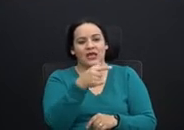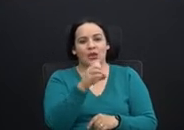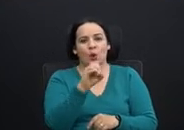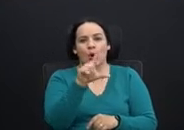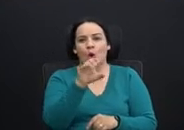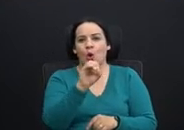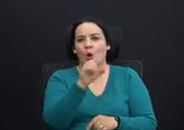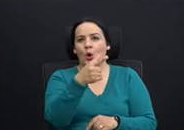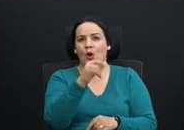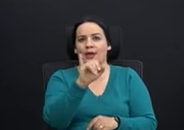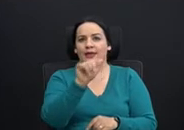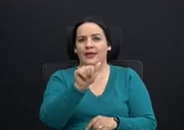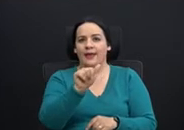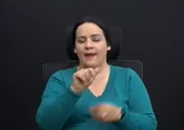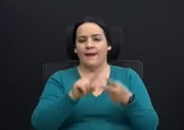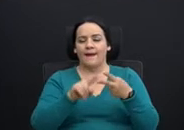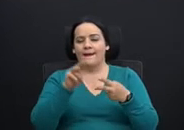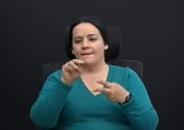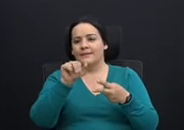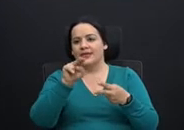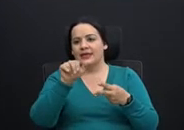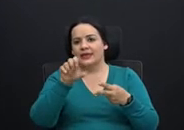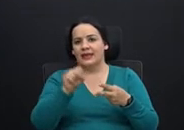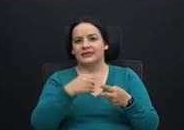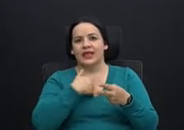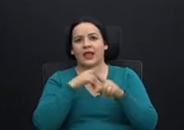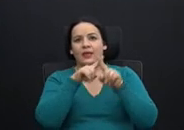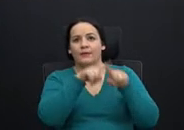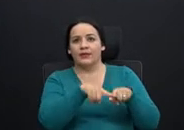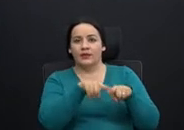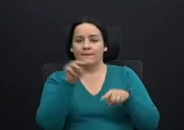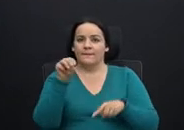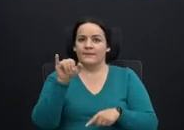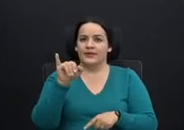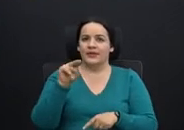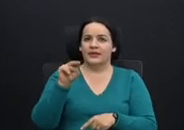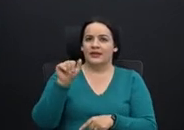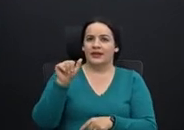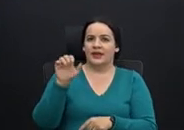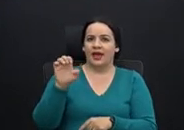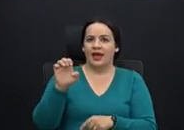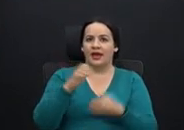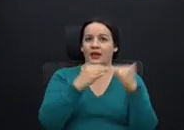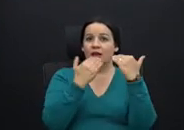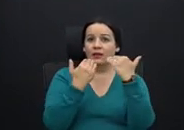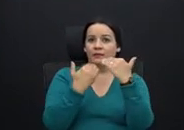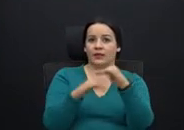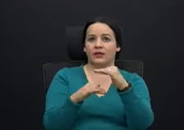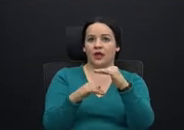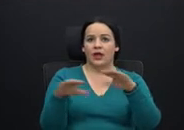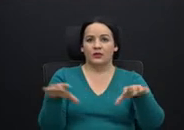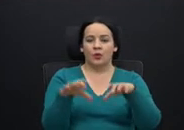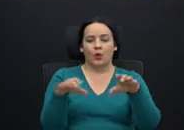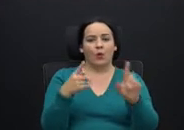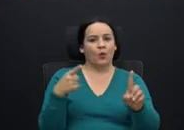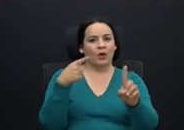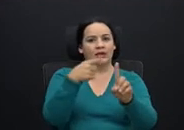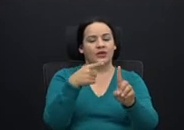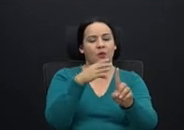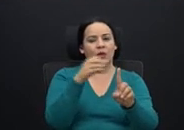Minas tenga dependencia de MINAE limita el accionar objetivo de las políticas